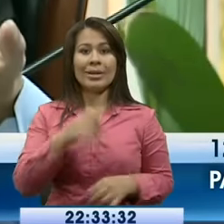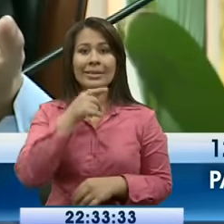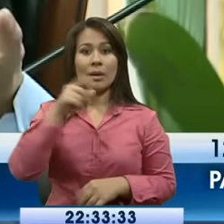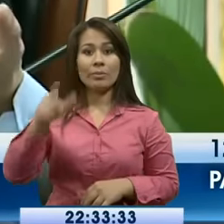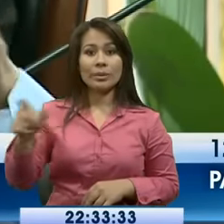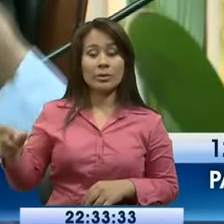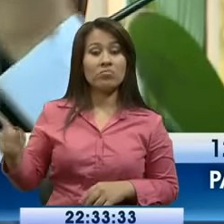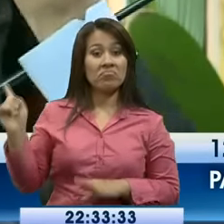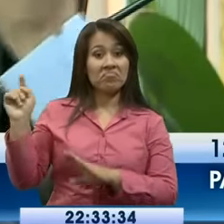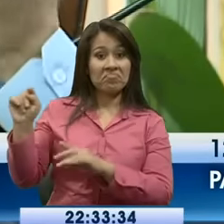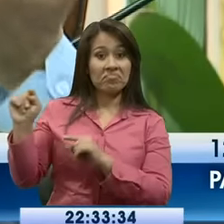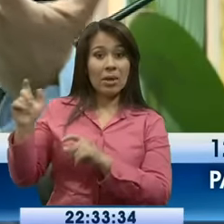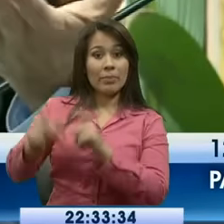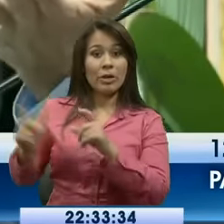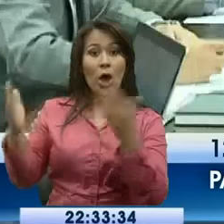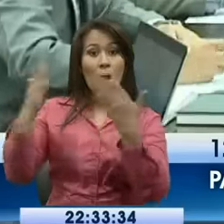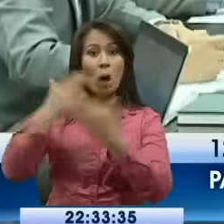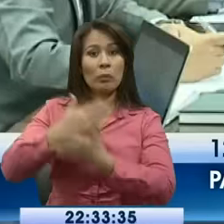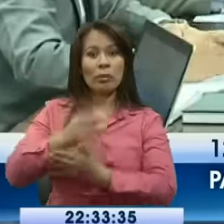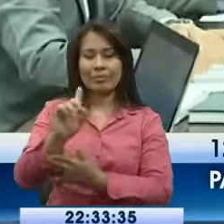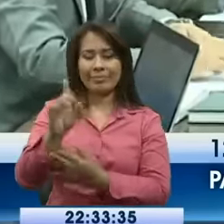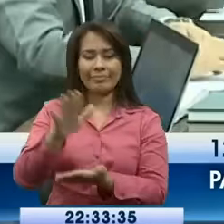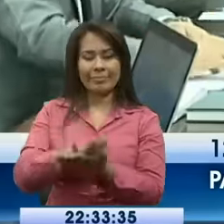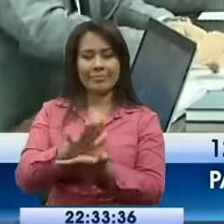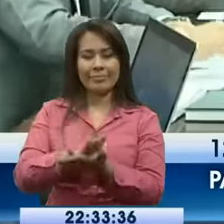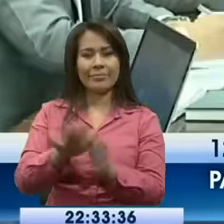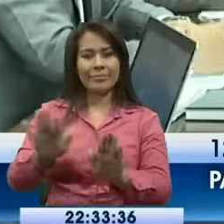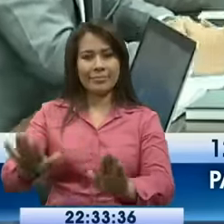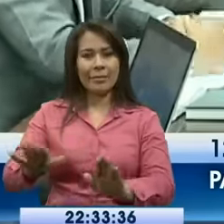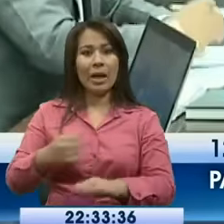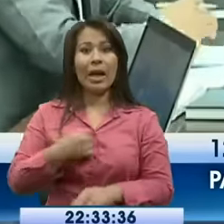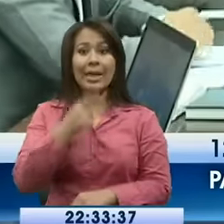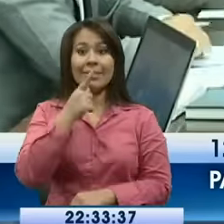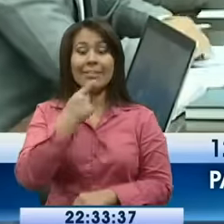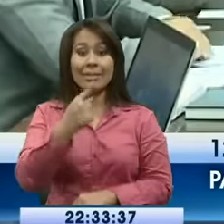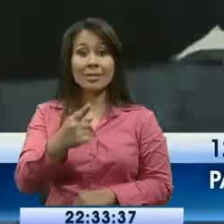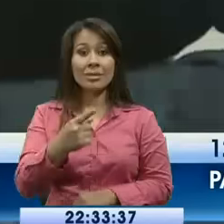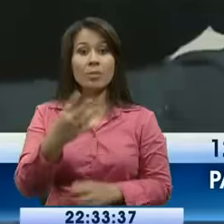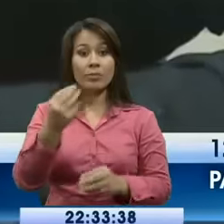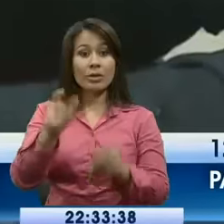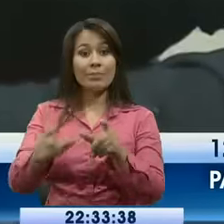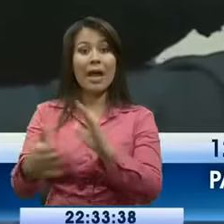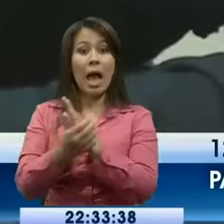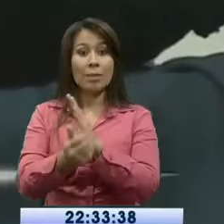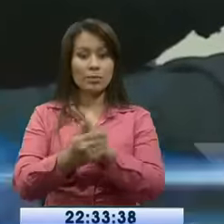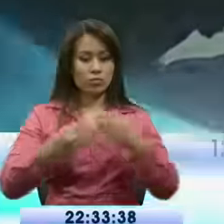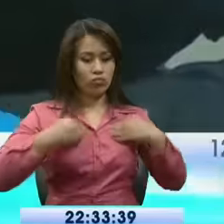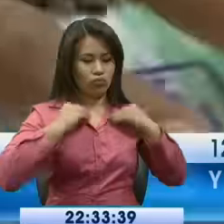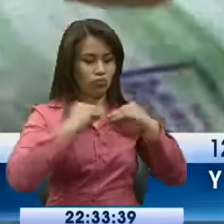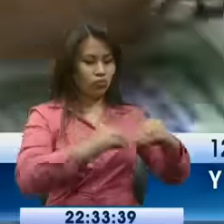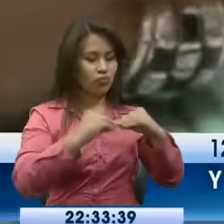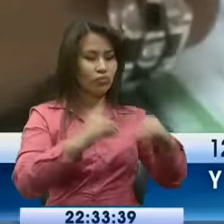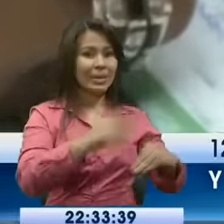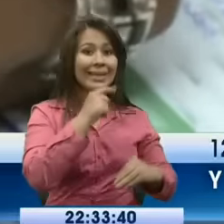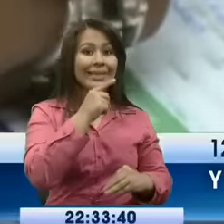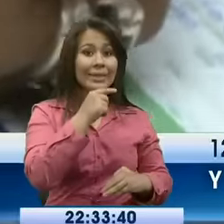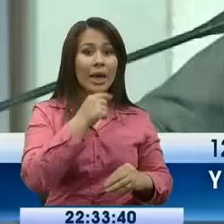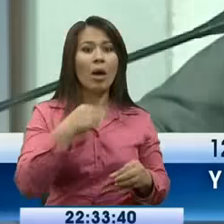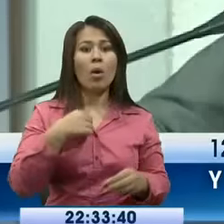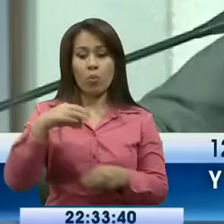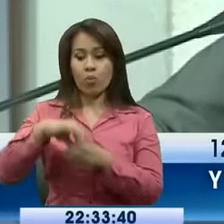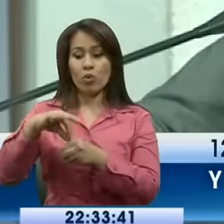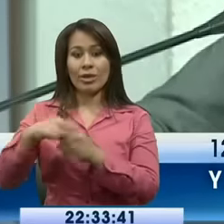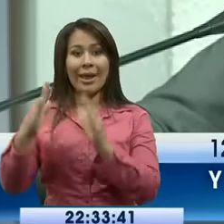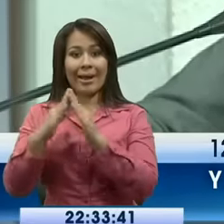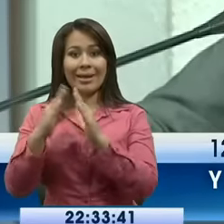votan, es decir, que les quede claro a todos. Además, informó que alrededor de 1000 personas están capacitadas en lo referente a los beneficiarios del voto en casa. Es